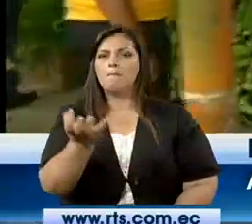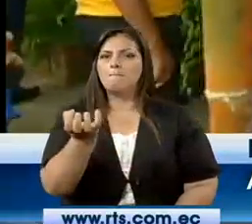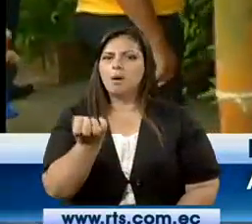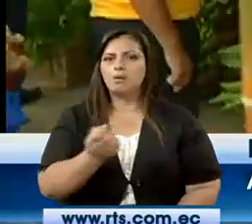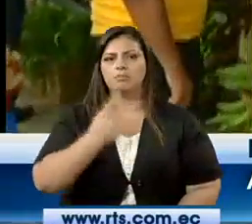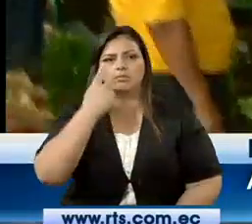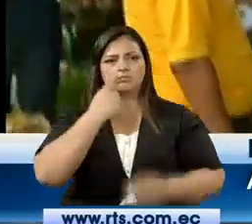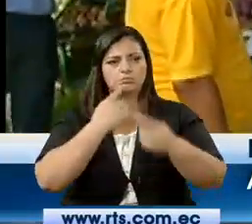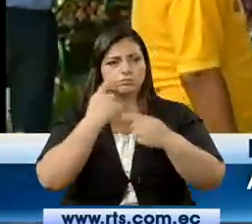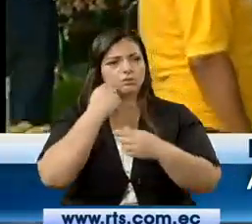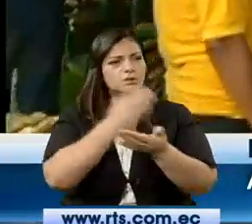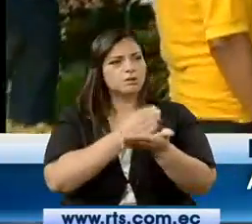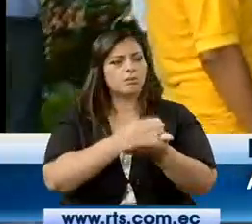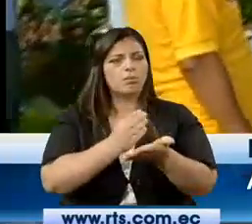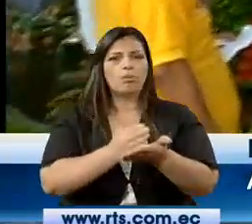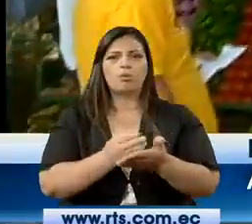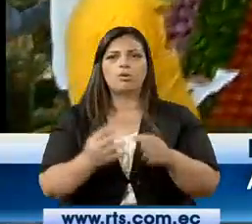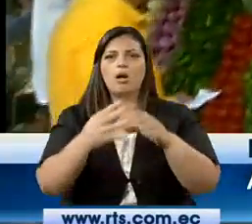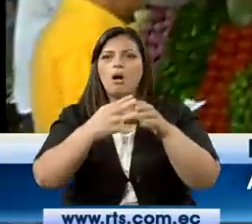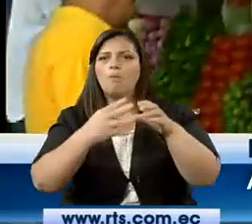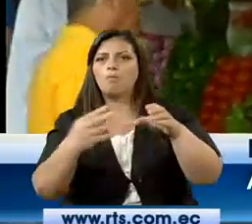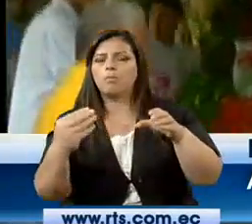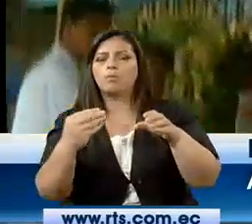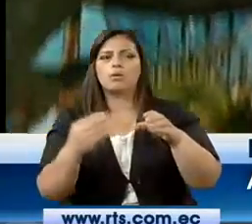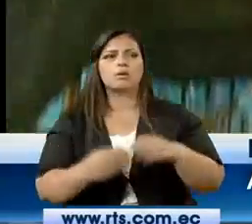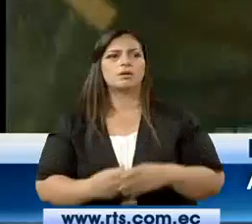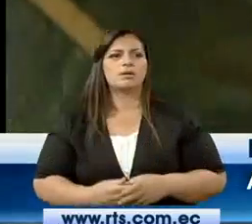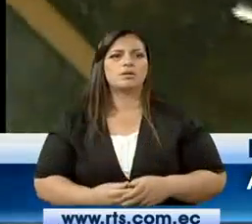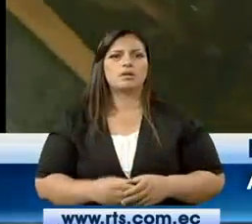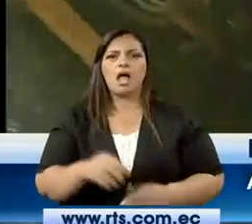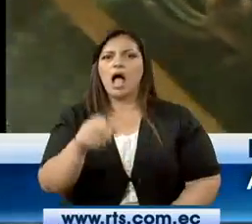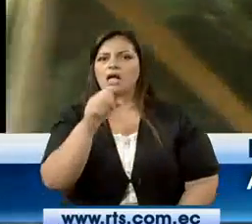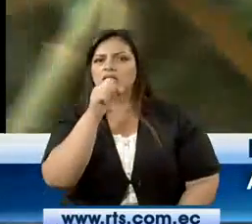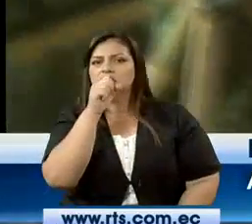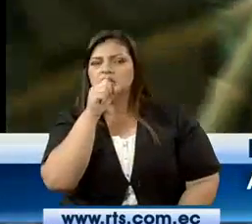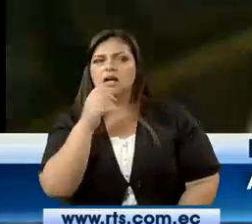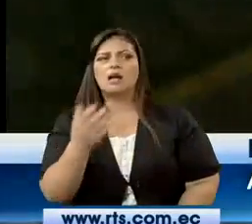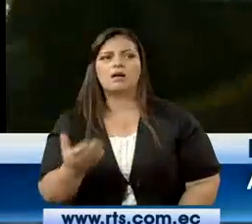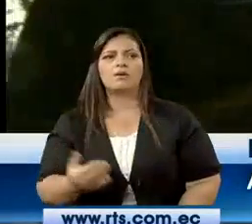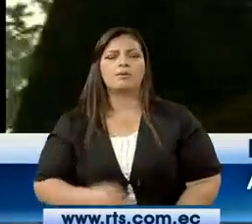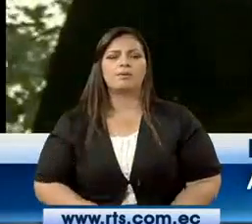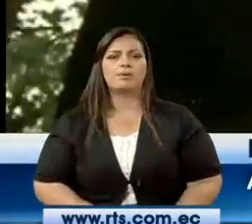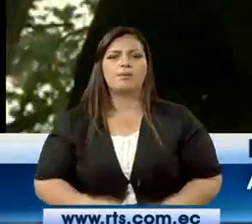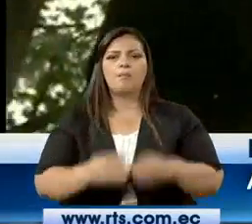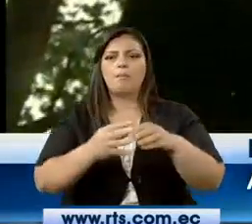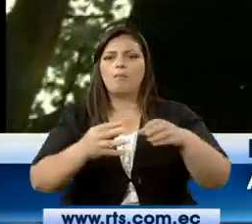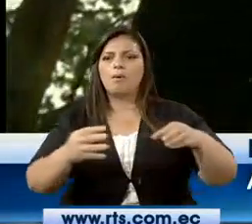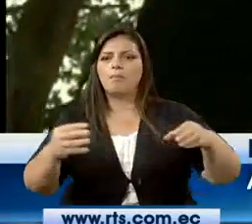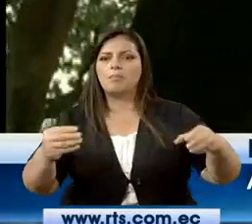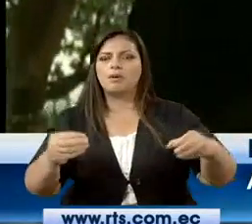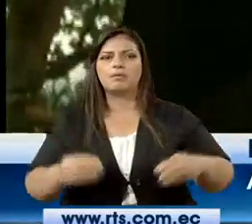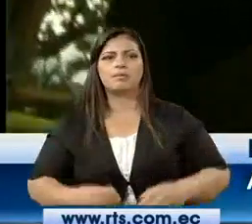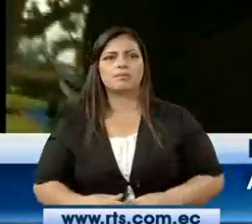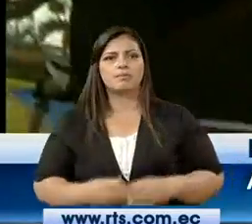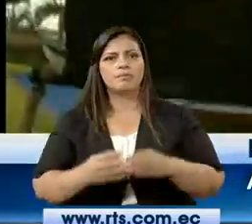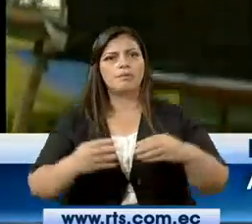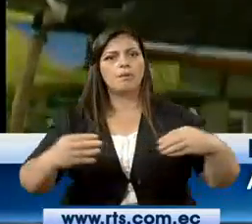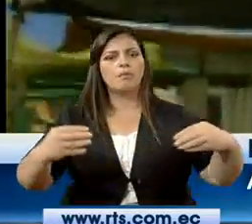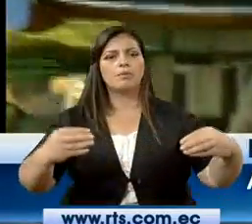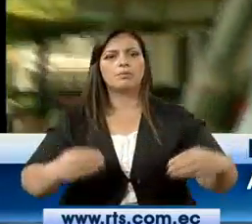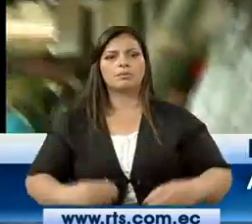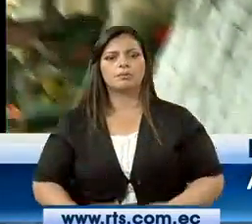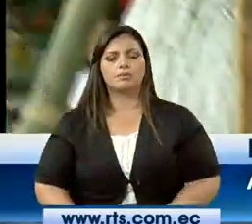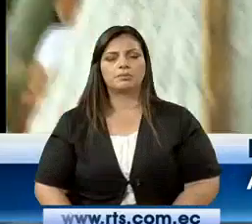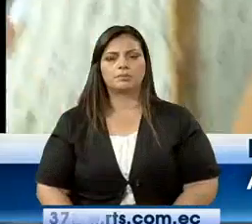tomate, pimiento, zanahoria, pepino, tomate de árbol, brócoli. Amiga, buenos días. ¿Cómo van las ventas luego de estar acá fuera del mercado y no